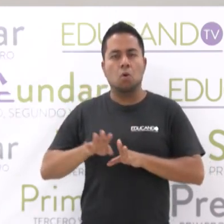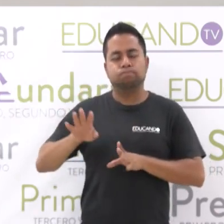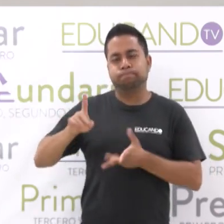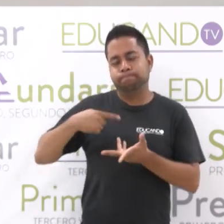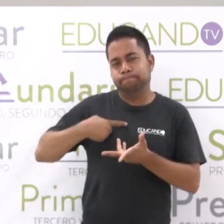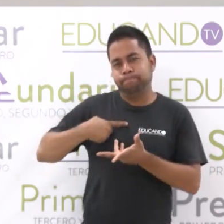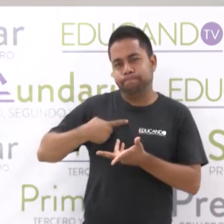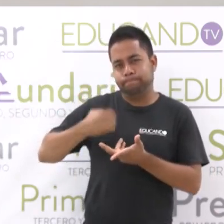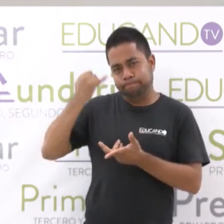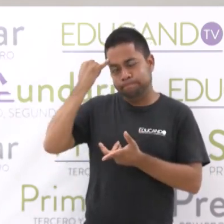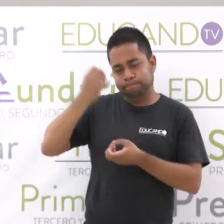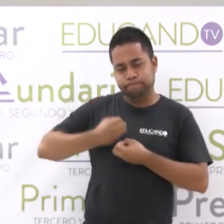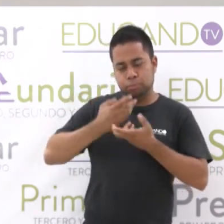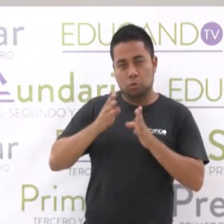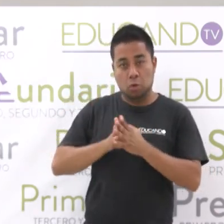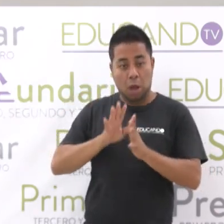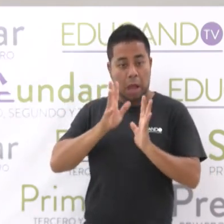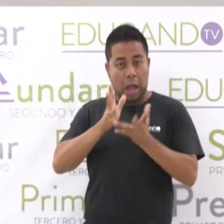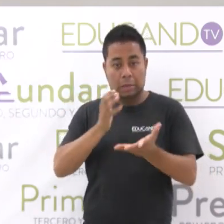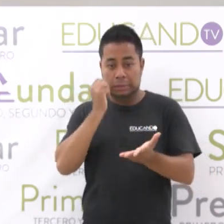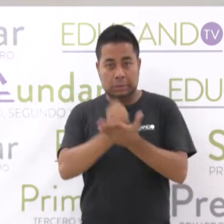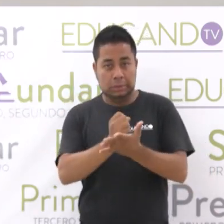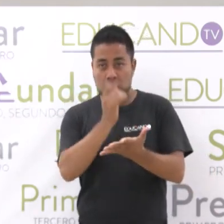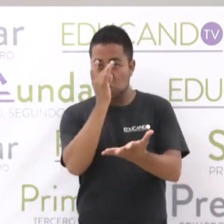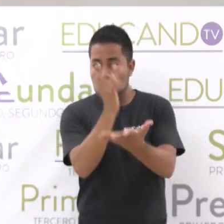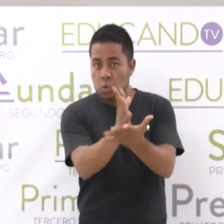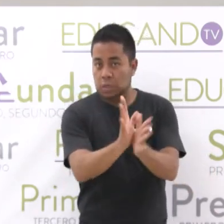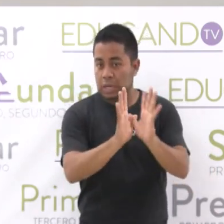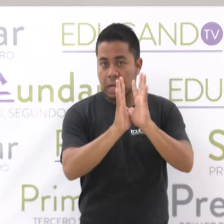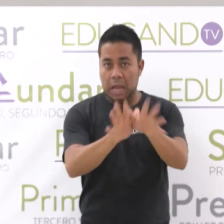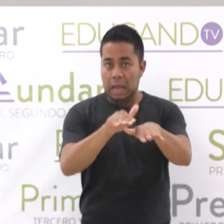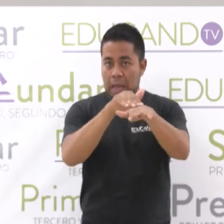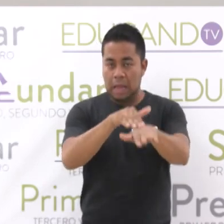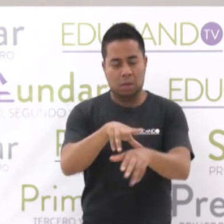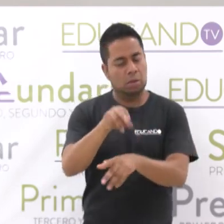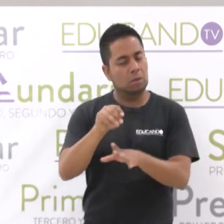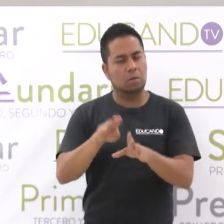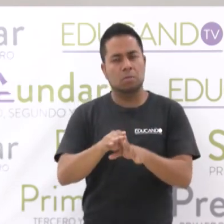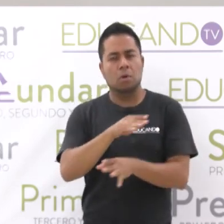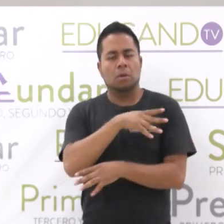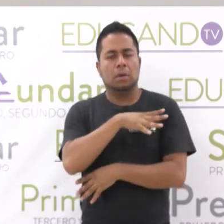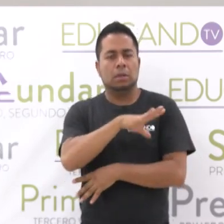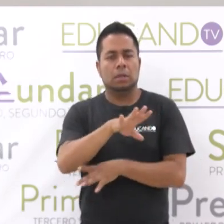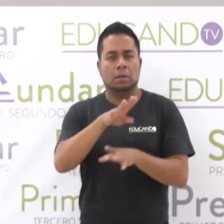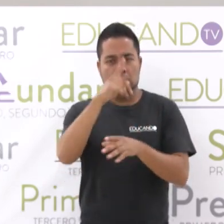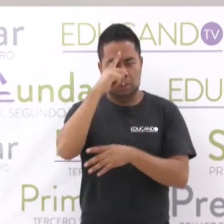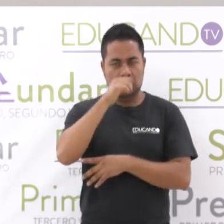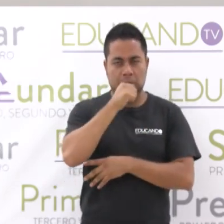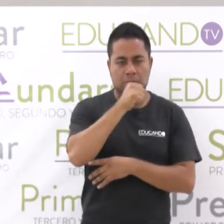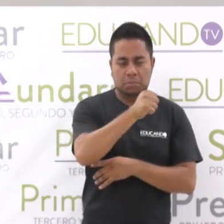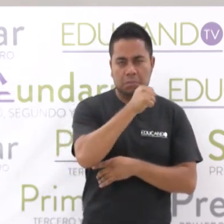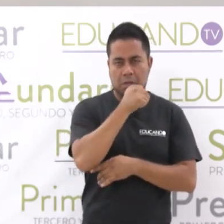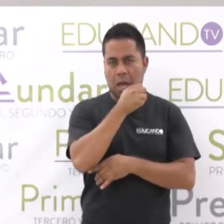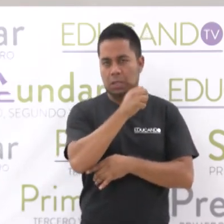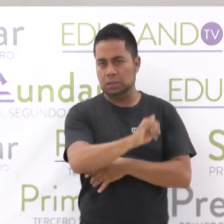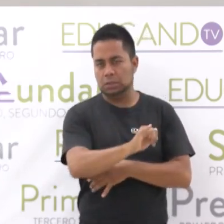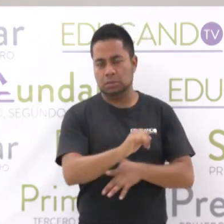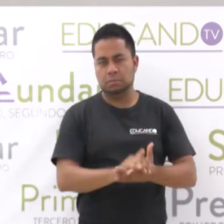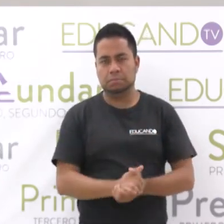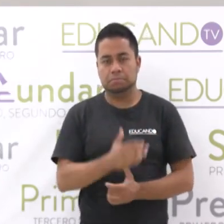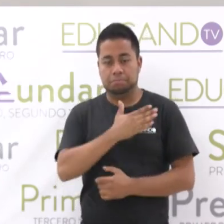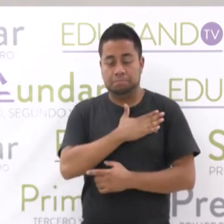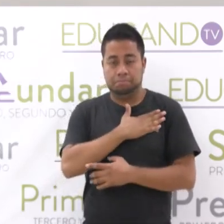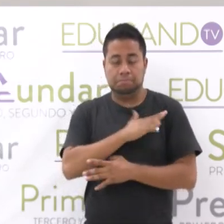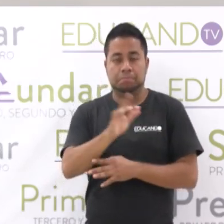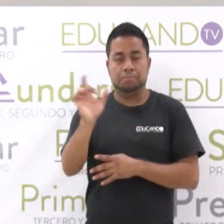no es una estructura exhaustiva ni es la única que hay, pero en lo general es la estructura de un reportaje. Y bueno, una vez